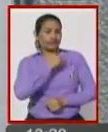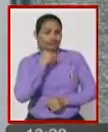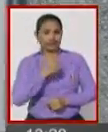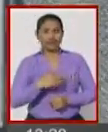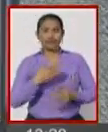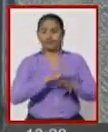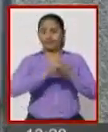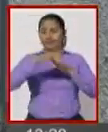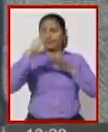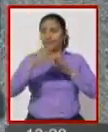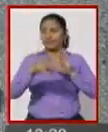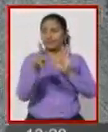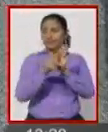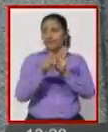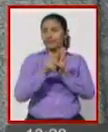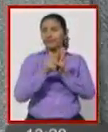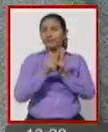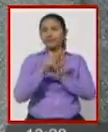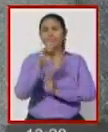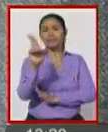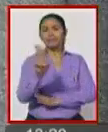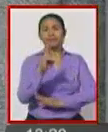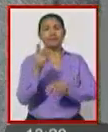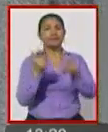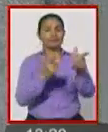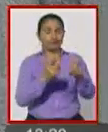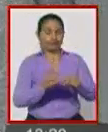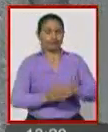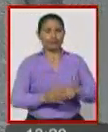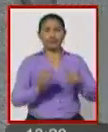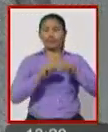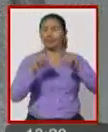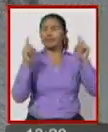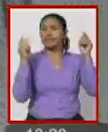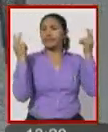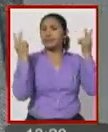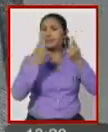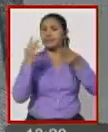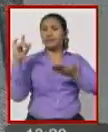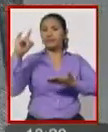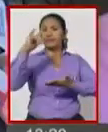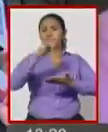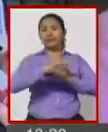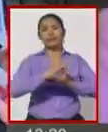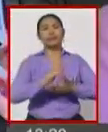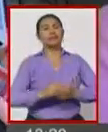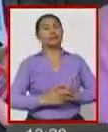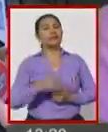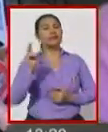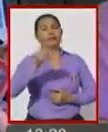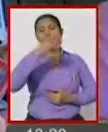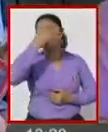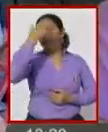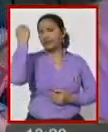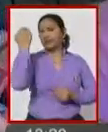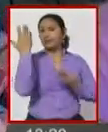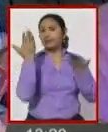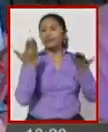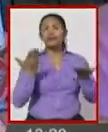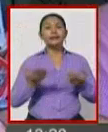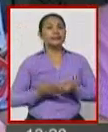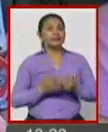recalcó que está terminantemente prohibido portar estos objetos, más aún en zonas aeroportuarias. Bueno, no se olvide usted de que